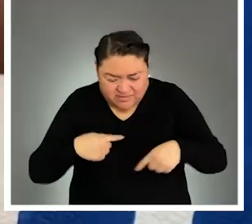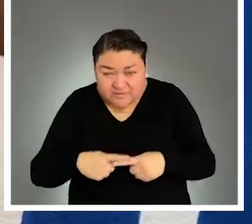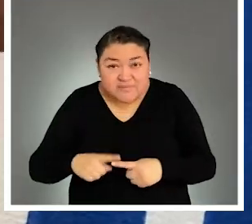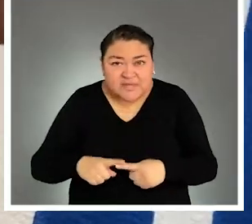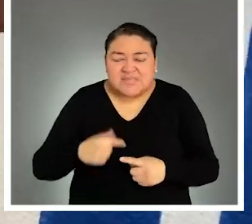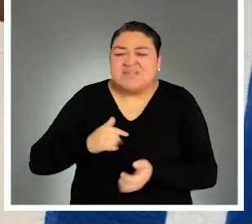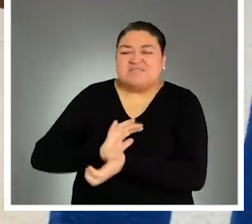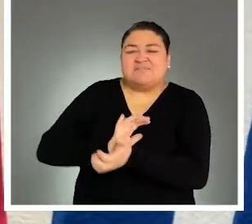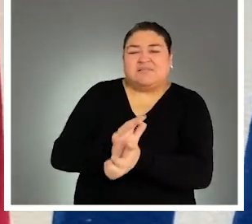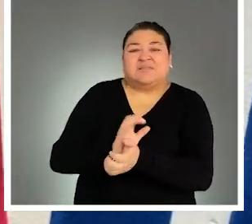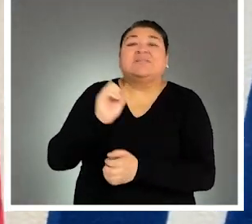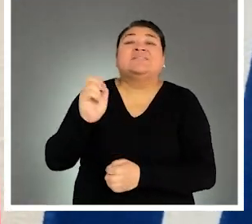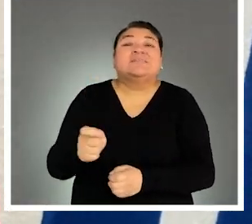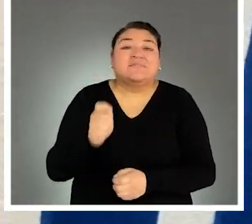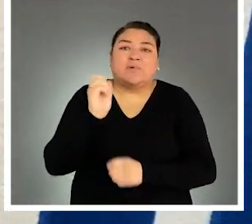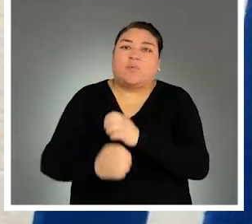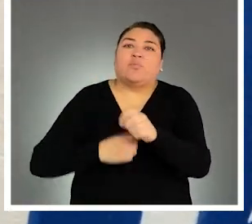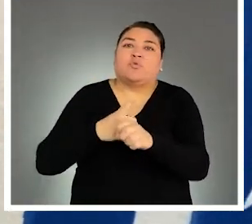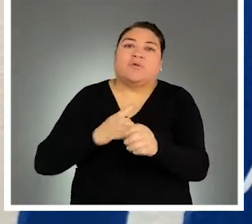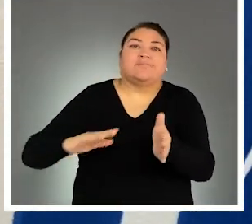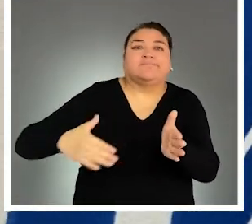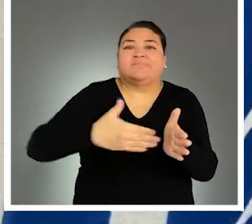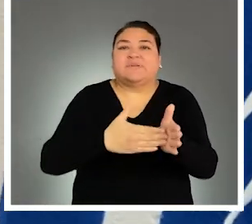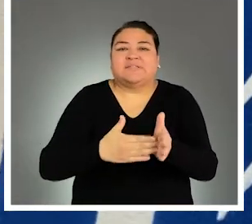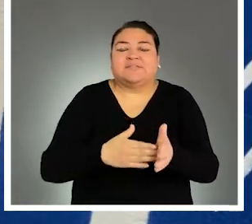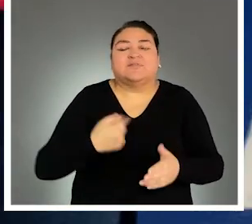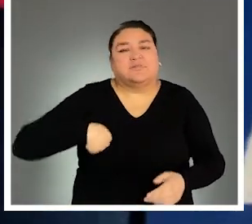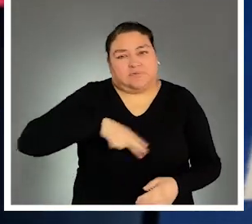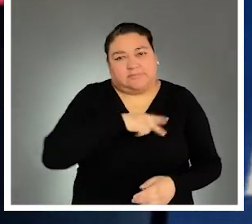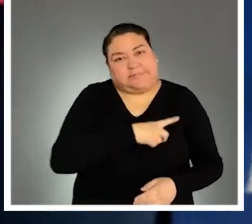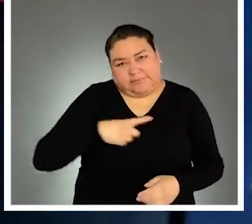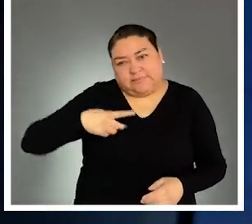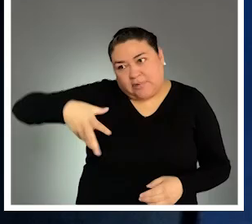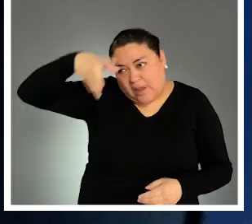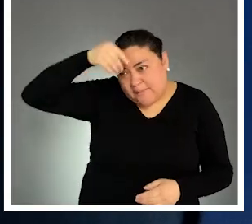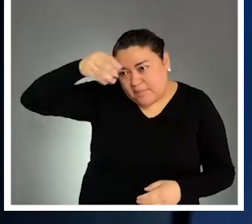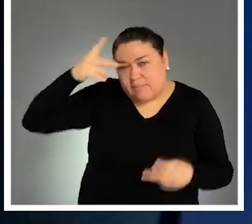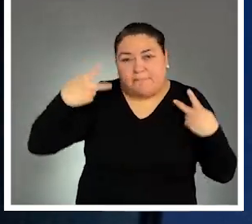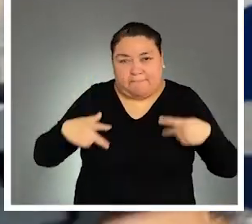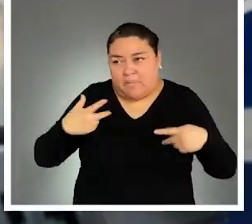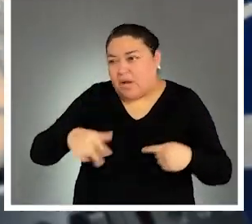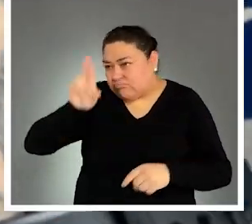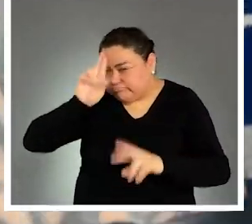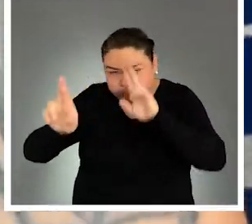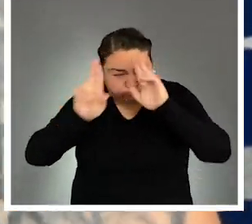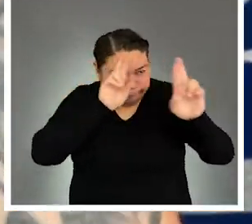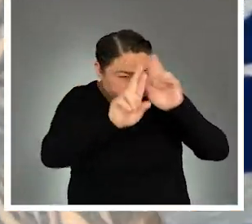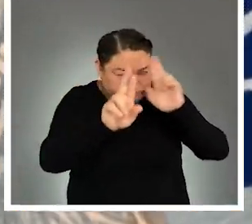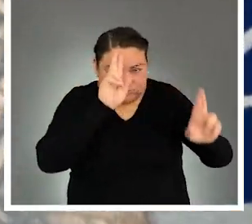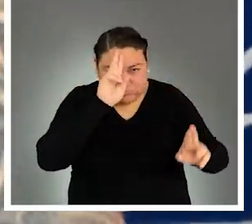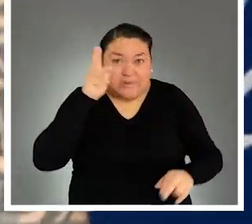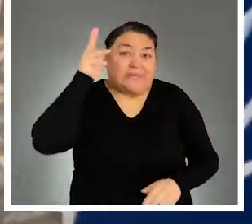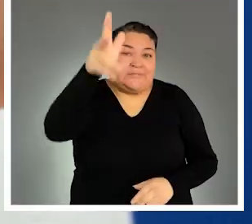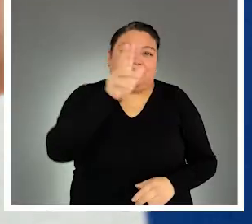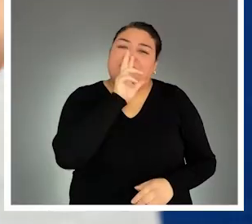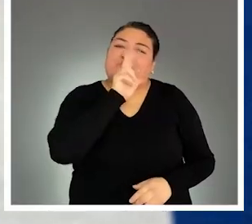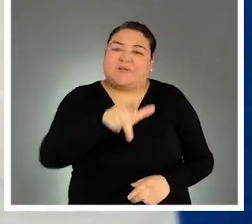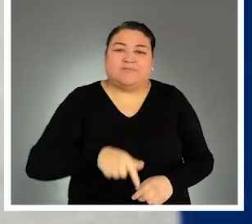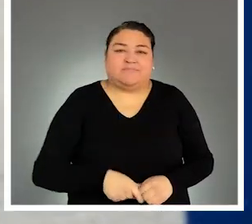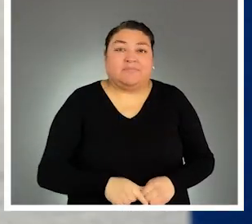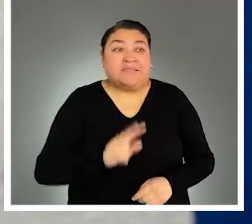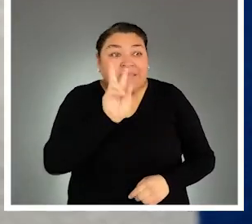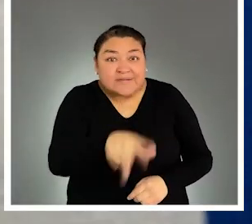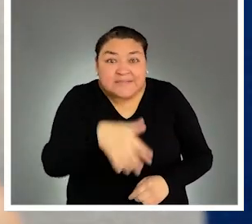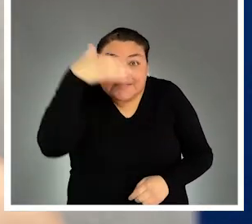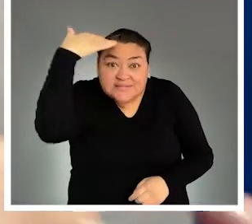personas. Si nos aprendemos a ser personas tolerantes, creo que tendremos una mejor perspectiva de nuestro futuro. Hay